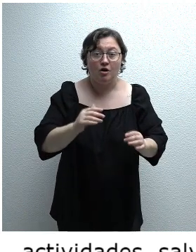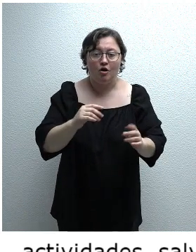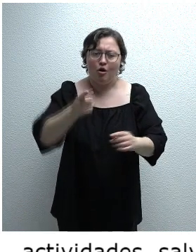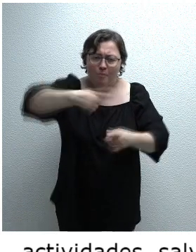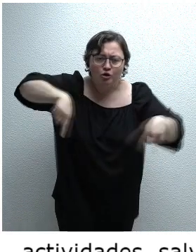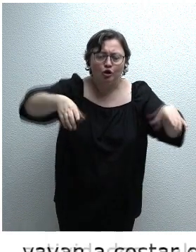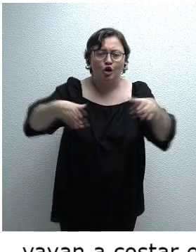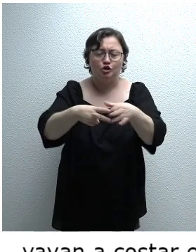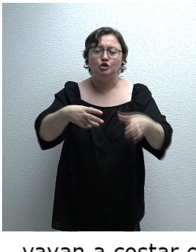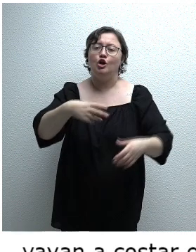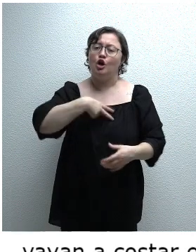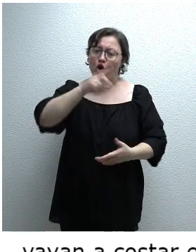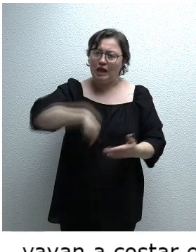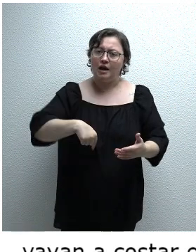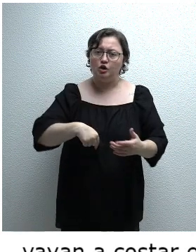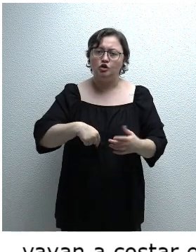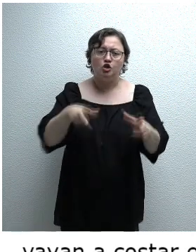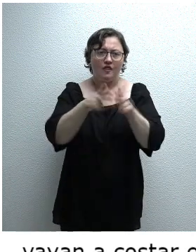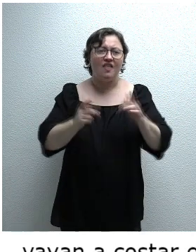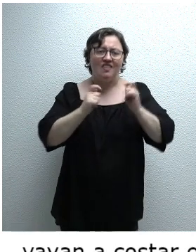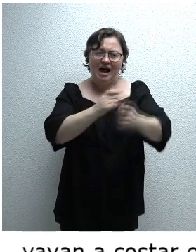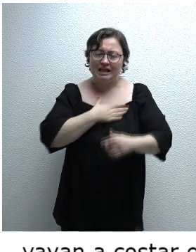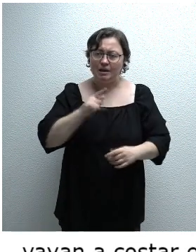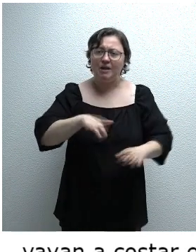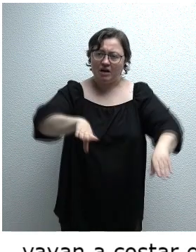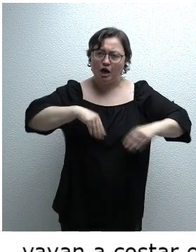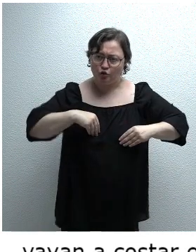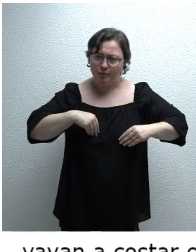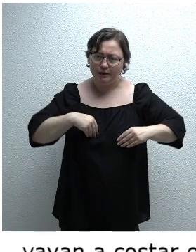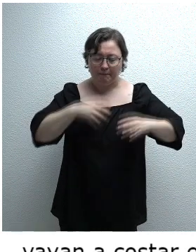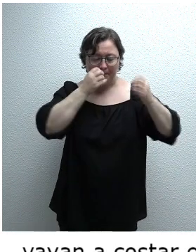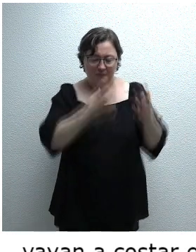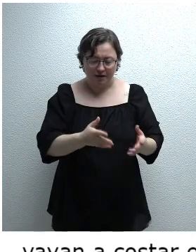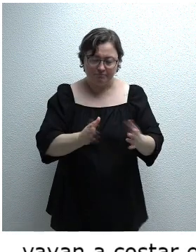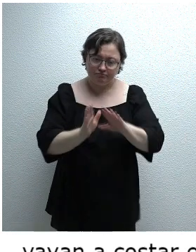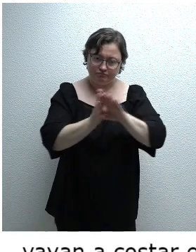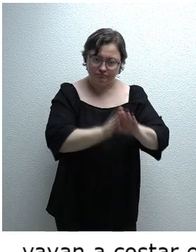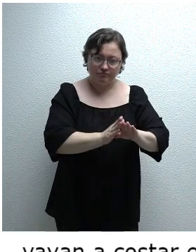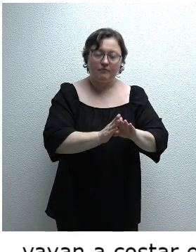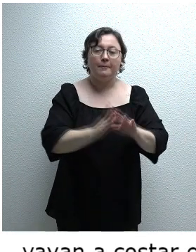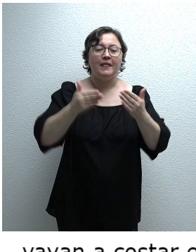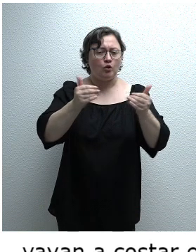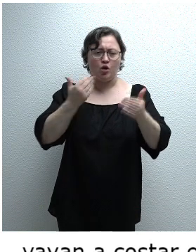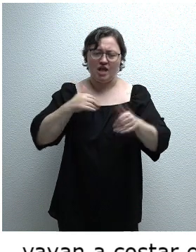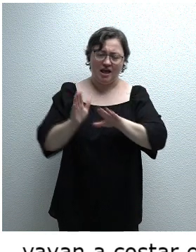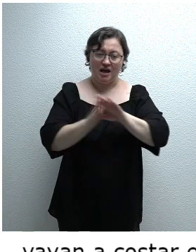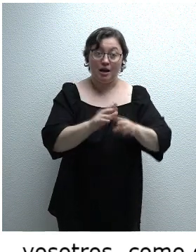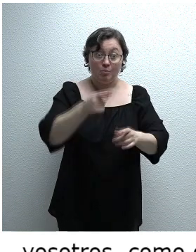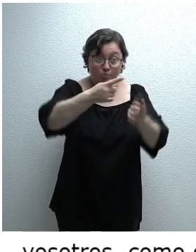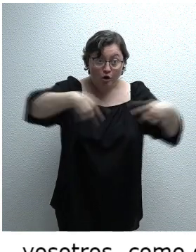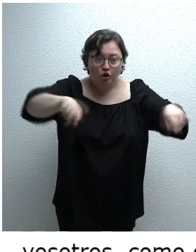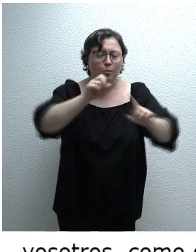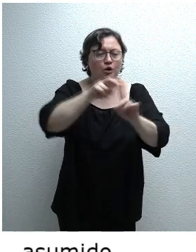queréis trabajar por la sociedad, lo estáis haciendo y lo habéis asumido. Bien, hecha esta introducción, ¿cómo veis cuando